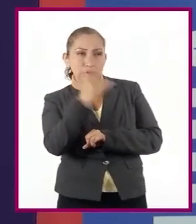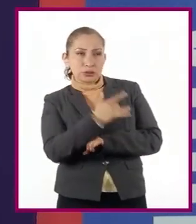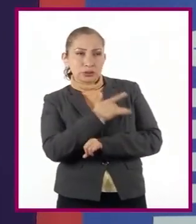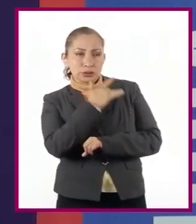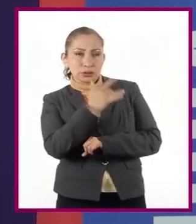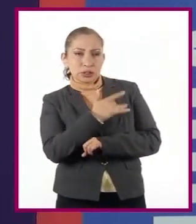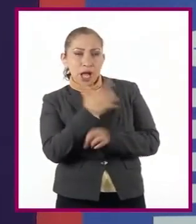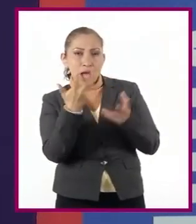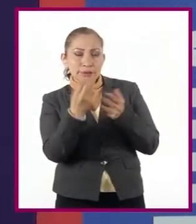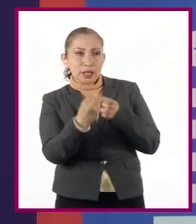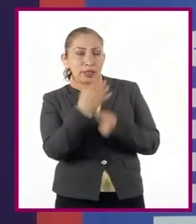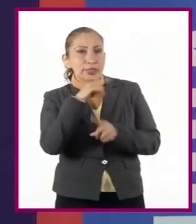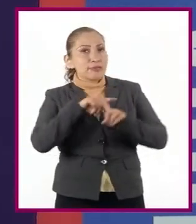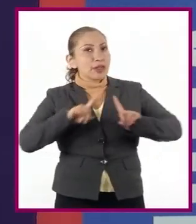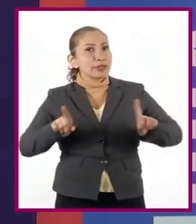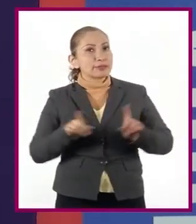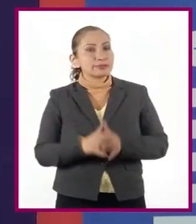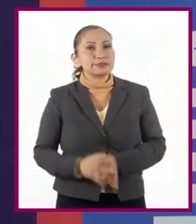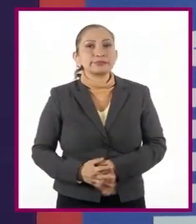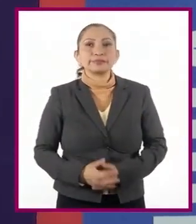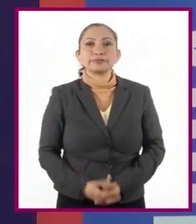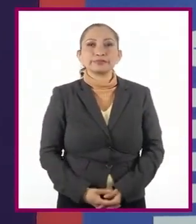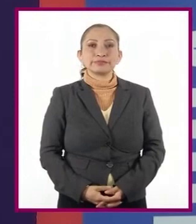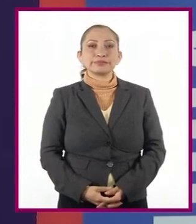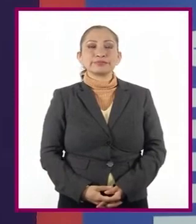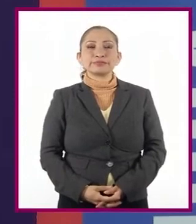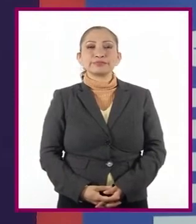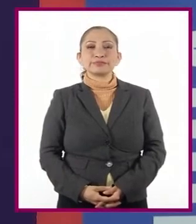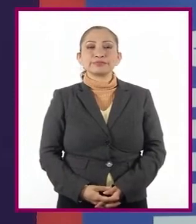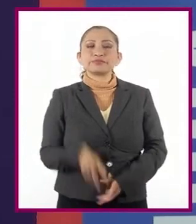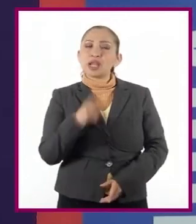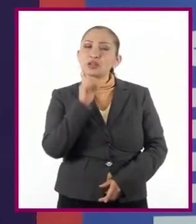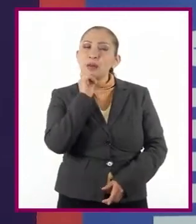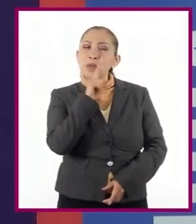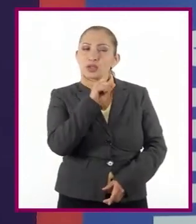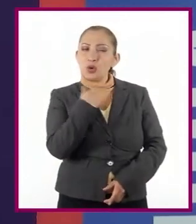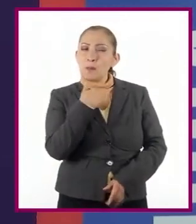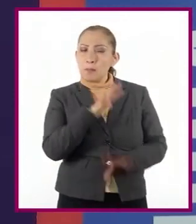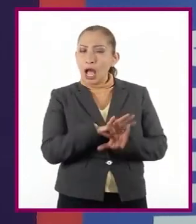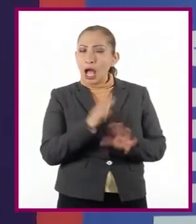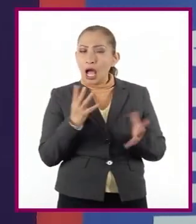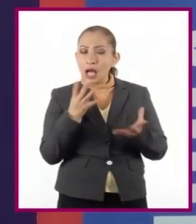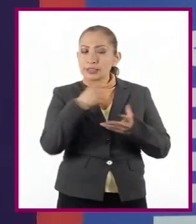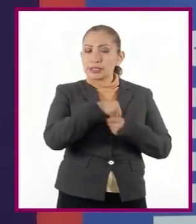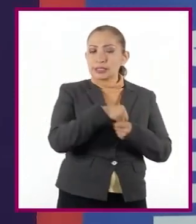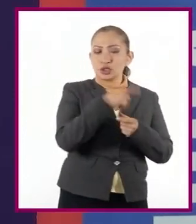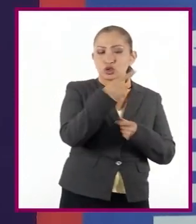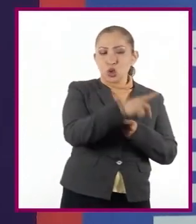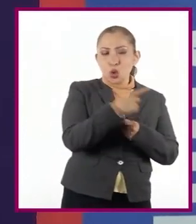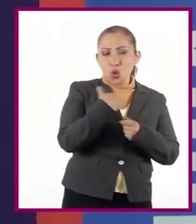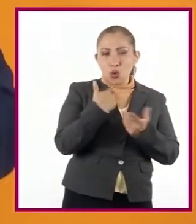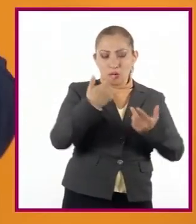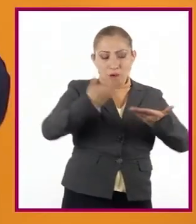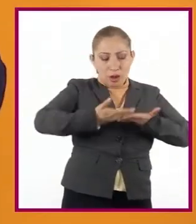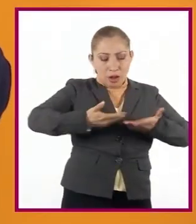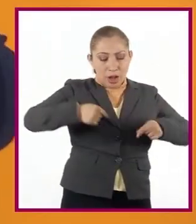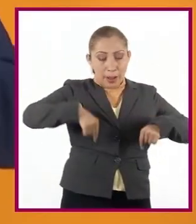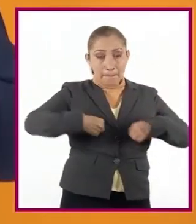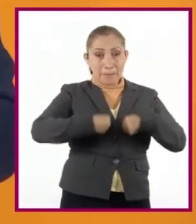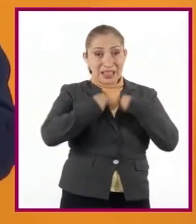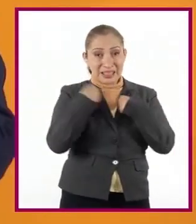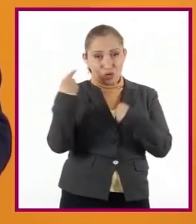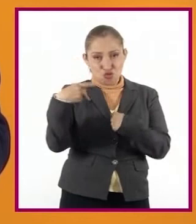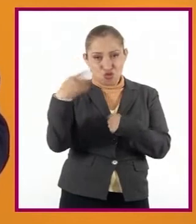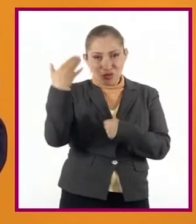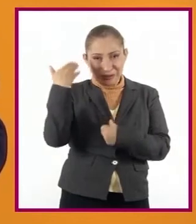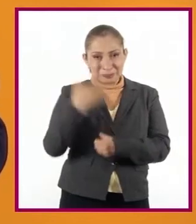sensación que se genera son distintas. Parece incluso que estaba más involucrada con su presente. Como lo